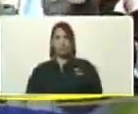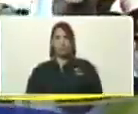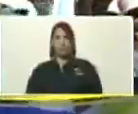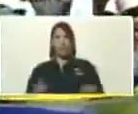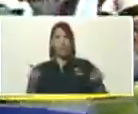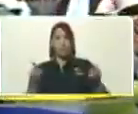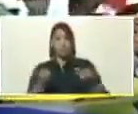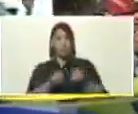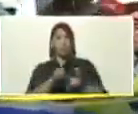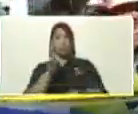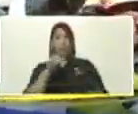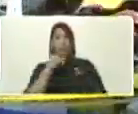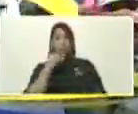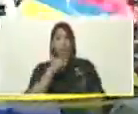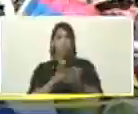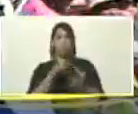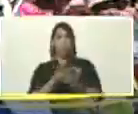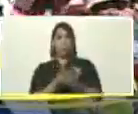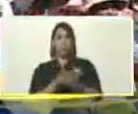igualmente se me ha propuesto